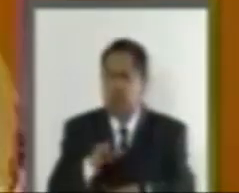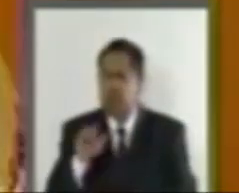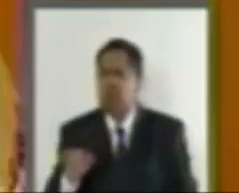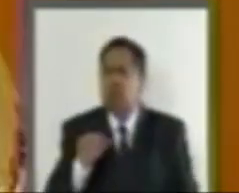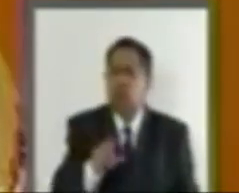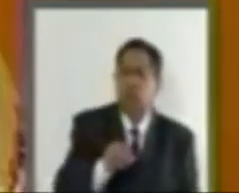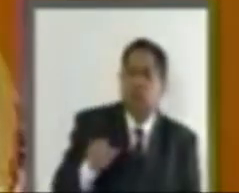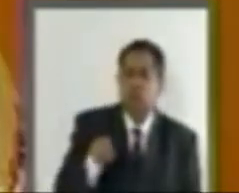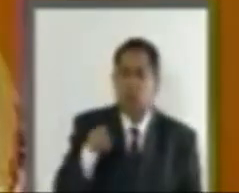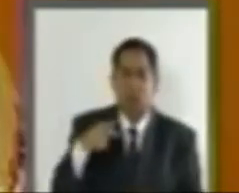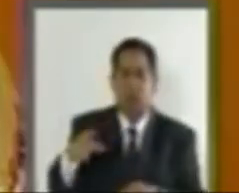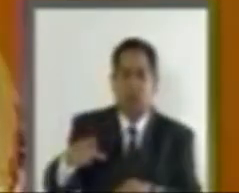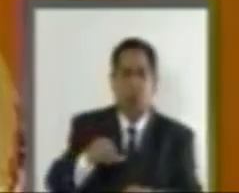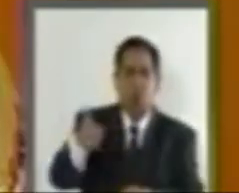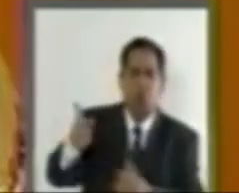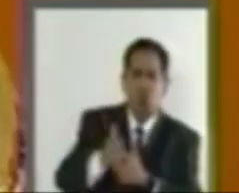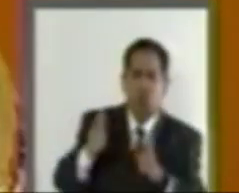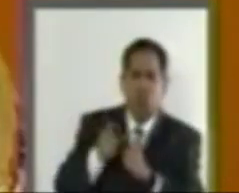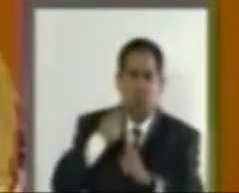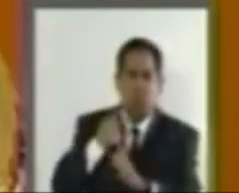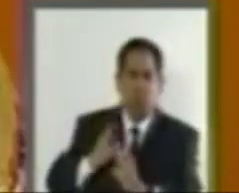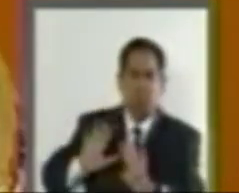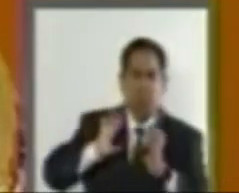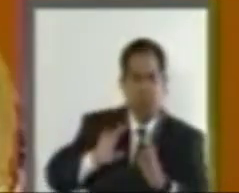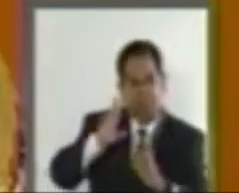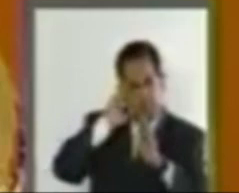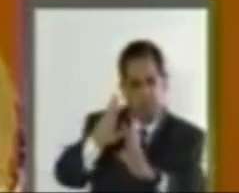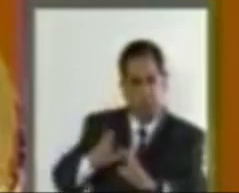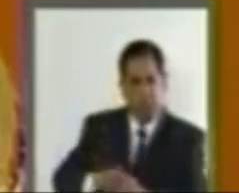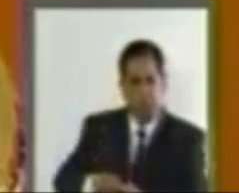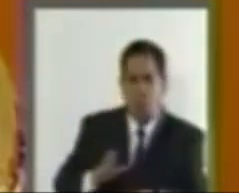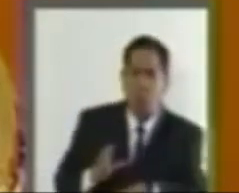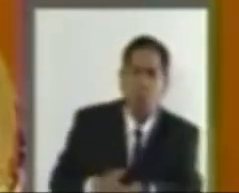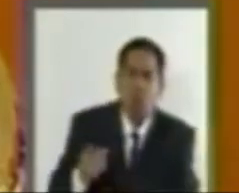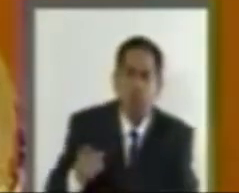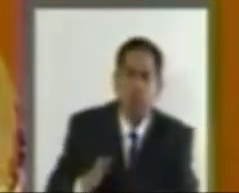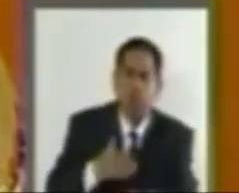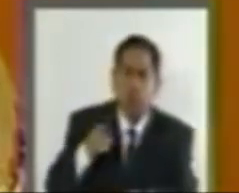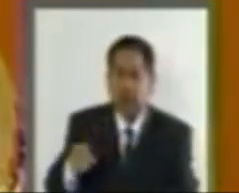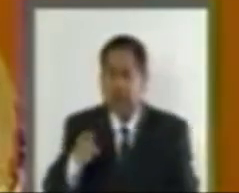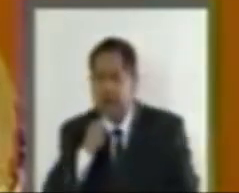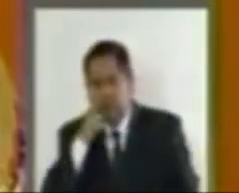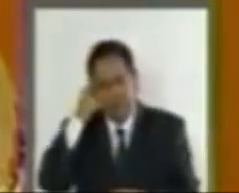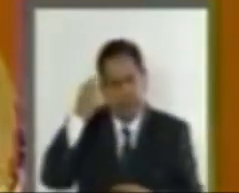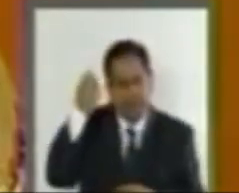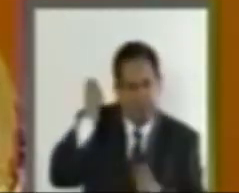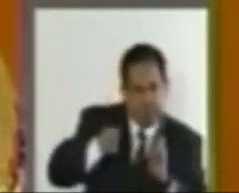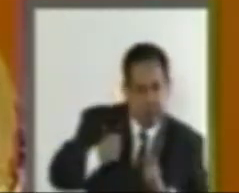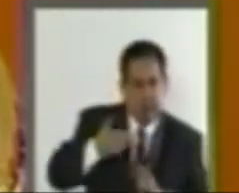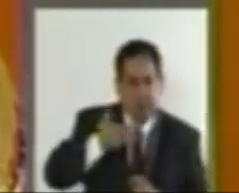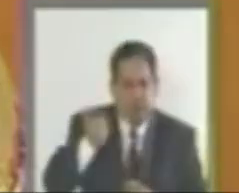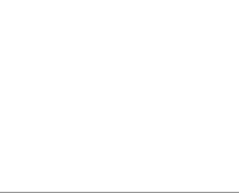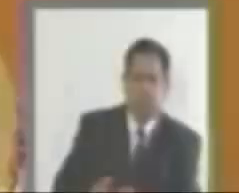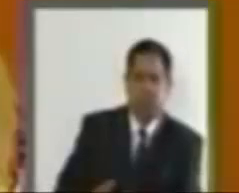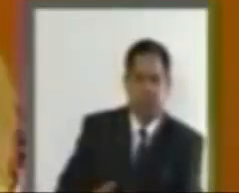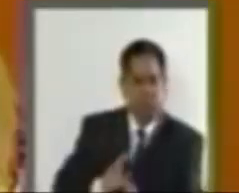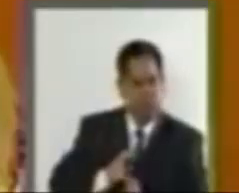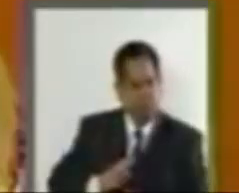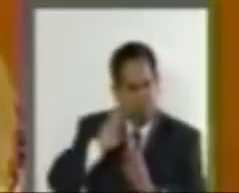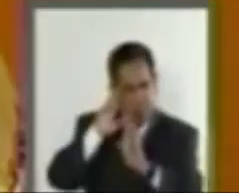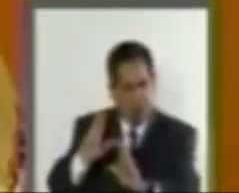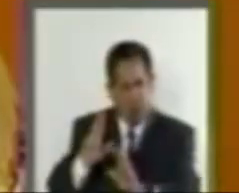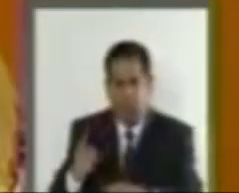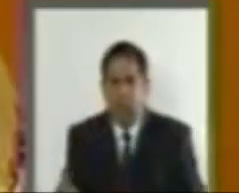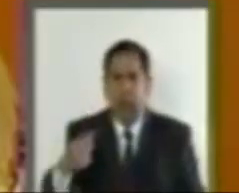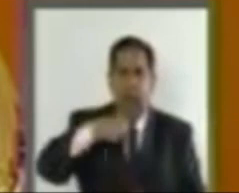cómo se nombra el titular, y segundo, el tema del diseño contemplado en las leyes secundarias, y en mi opinión es muy deficiente y necesita